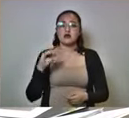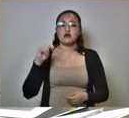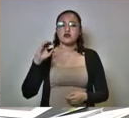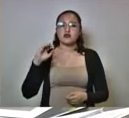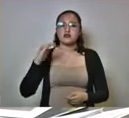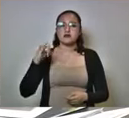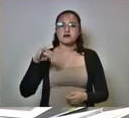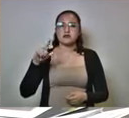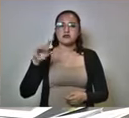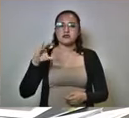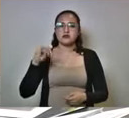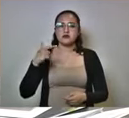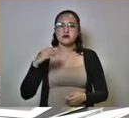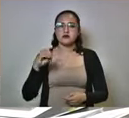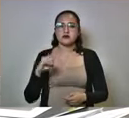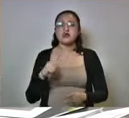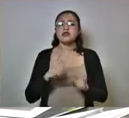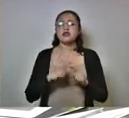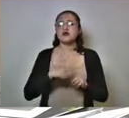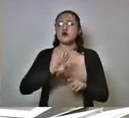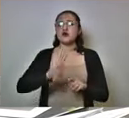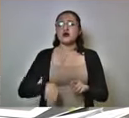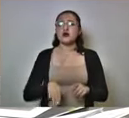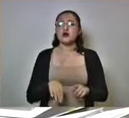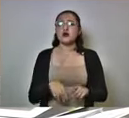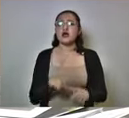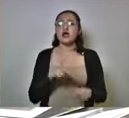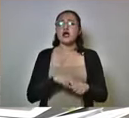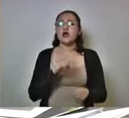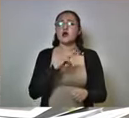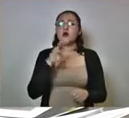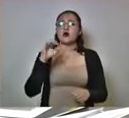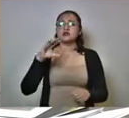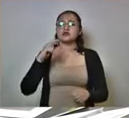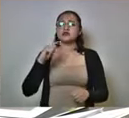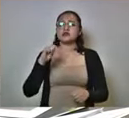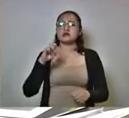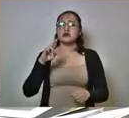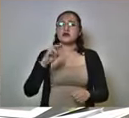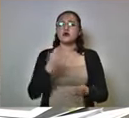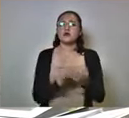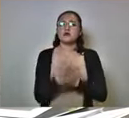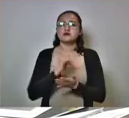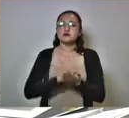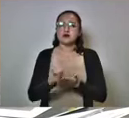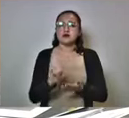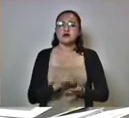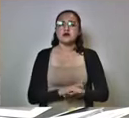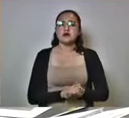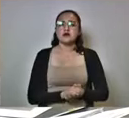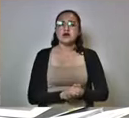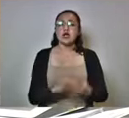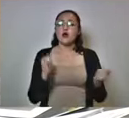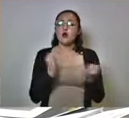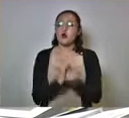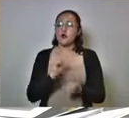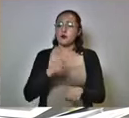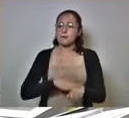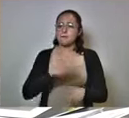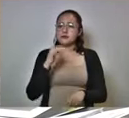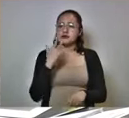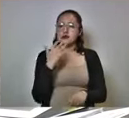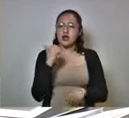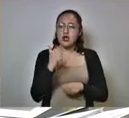Xochimilcingo, quien falleció en Winchester, Nueva York, y otro más de